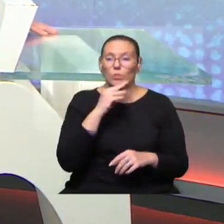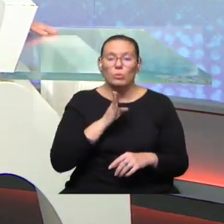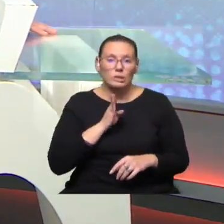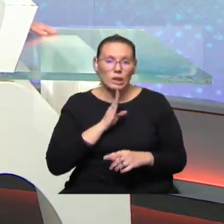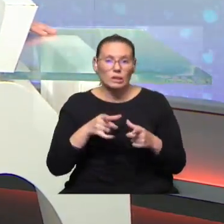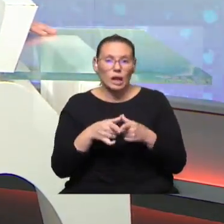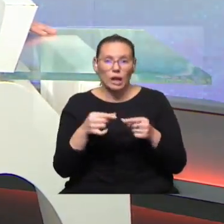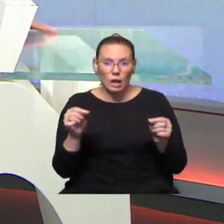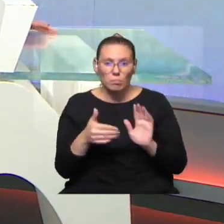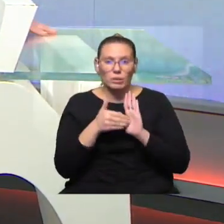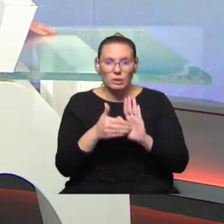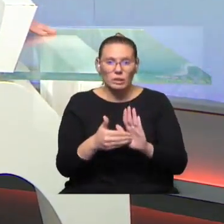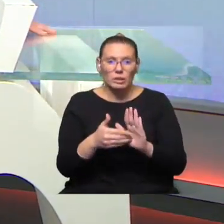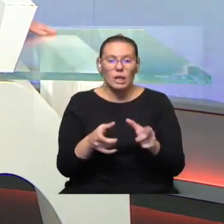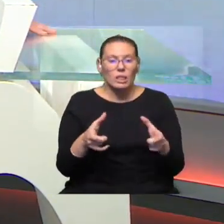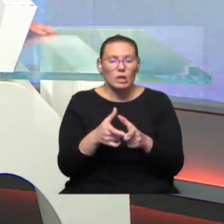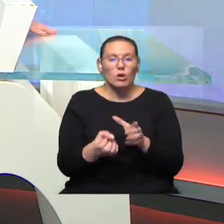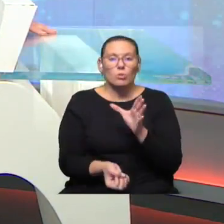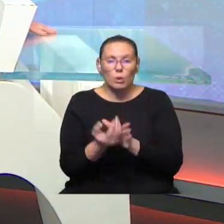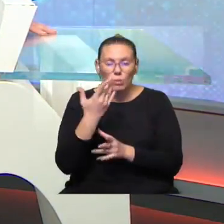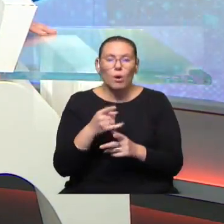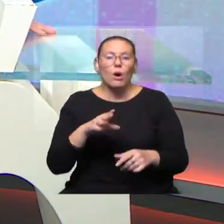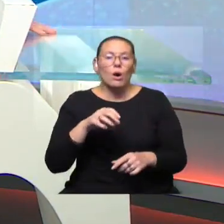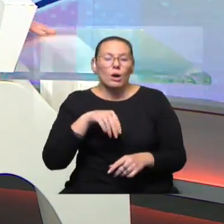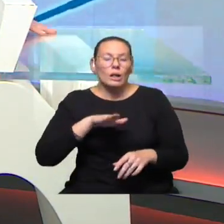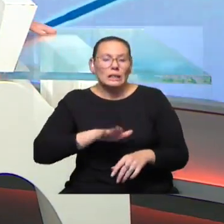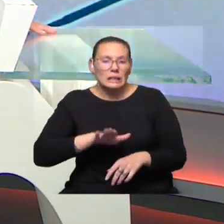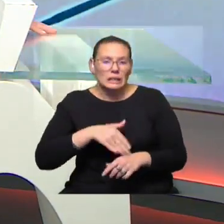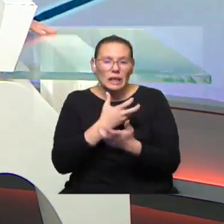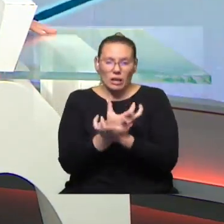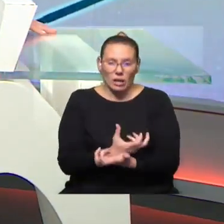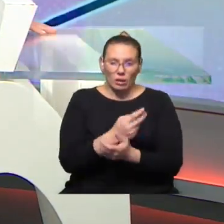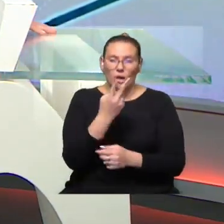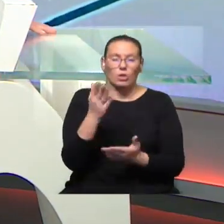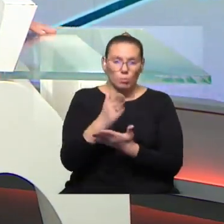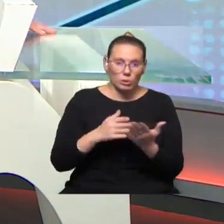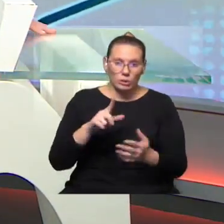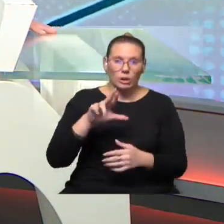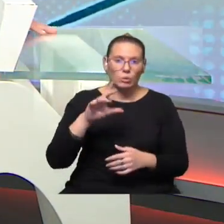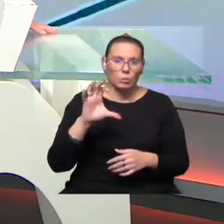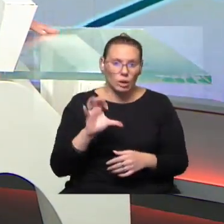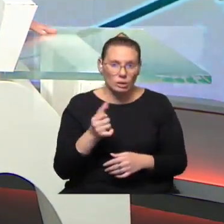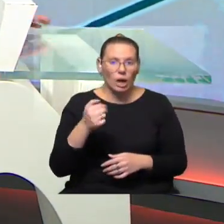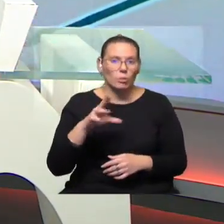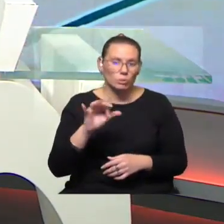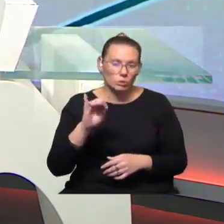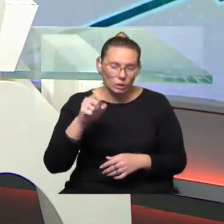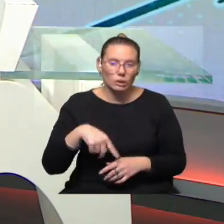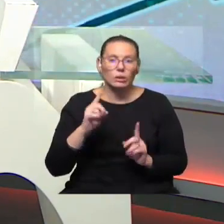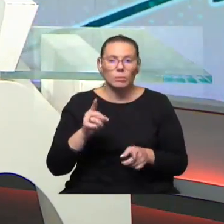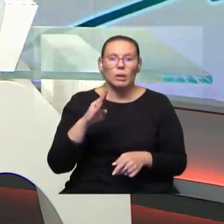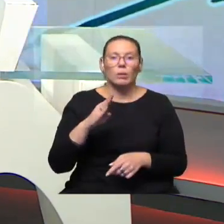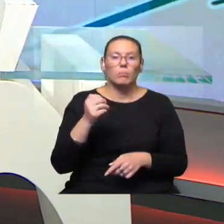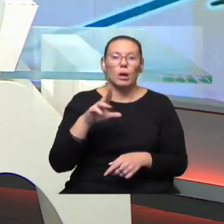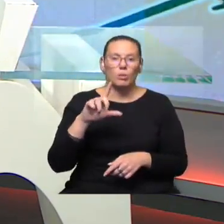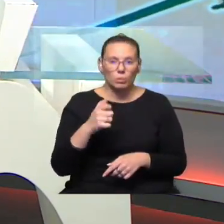su nuevo disco que se llama niña calavera en este disco participar dos poetas Agustín Lucas poeta uruguayo muy conocido y también Paula